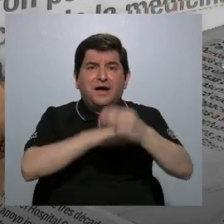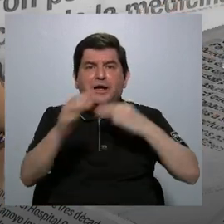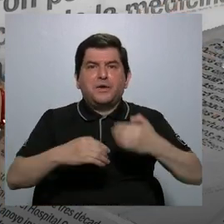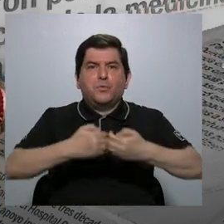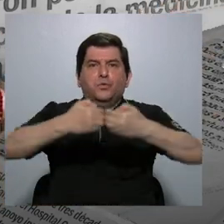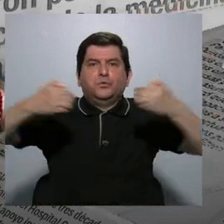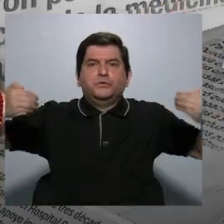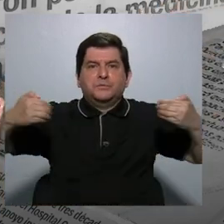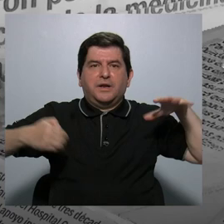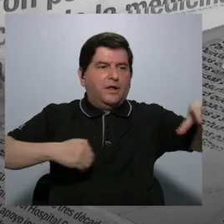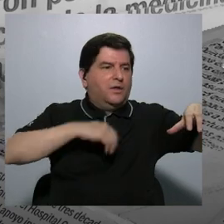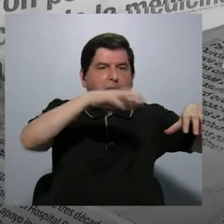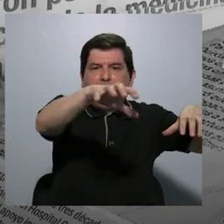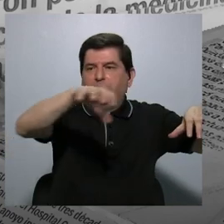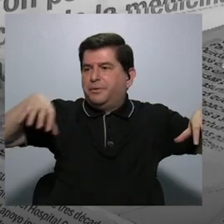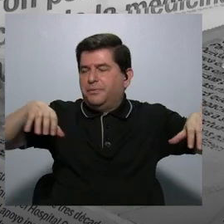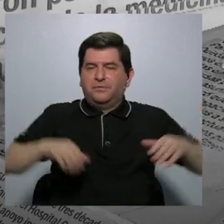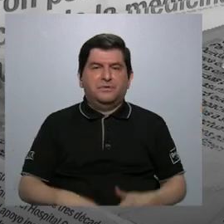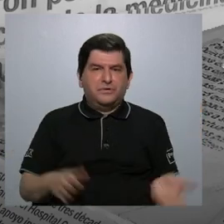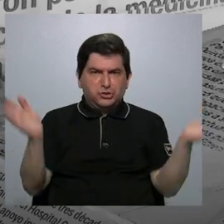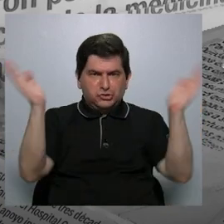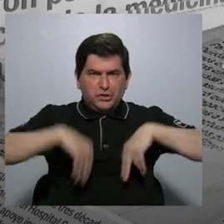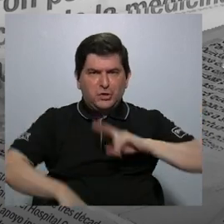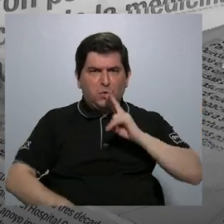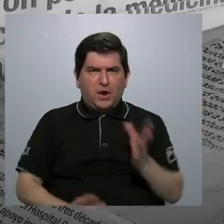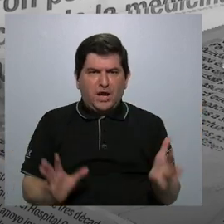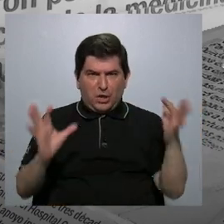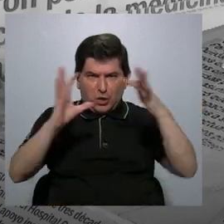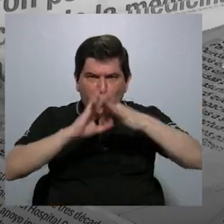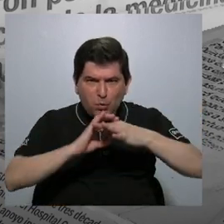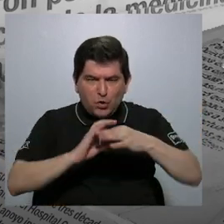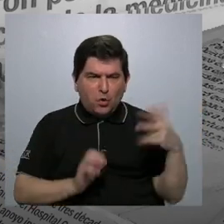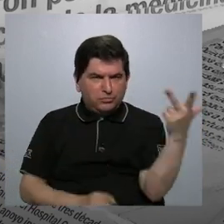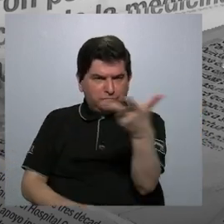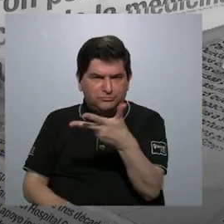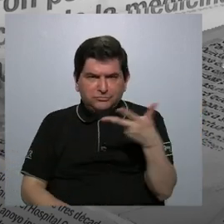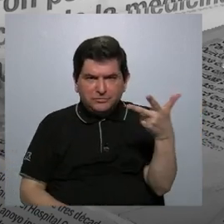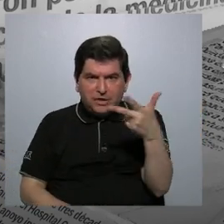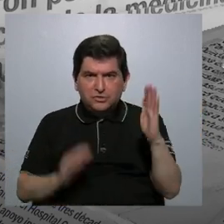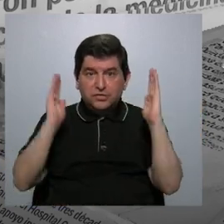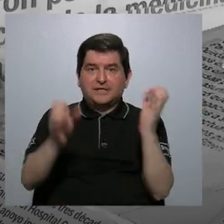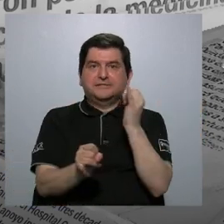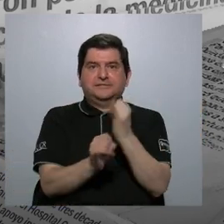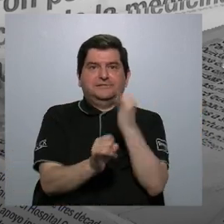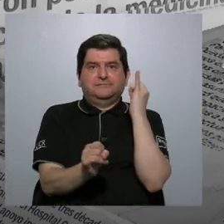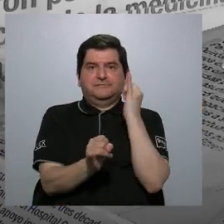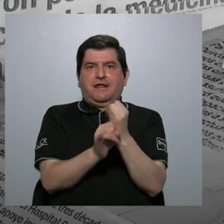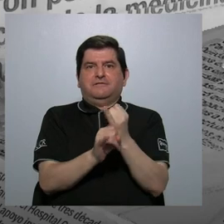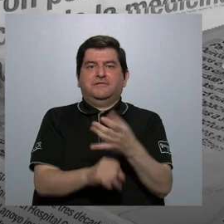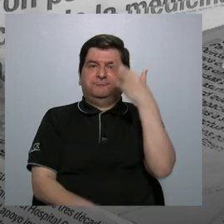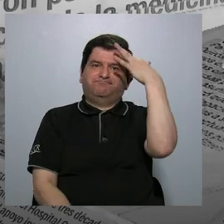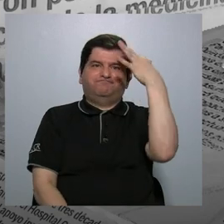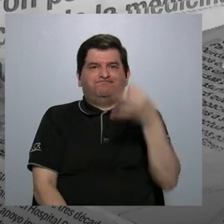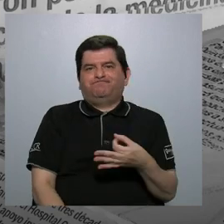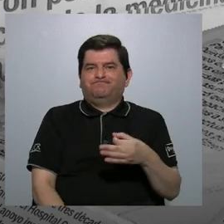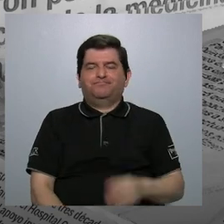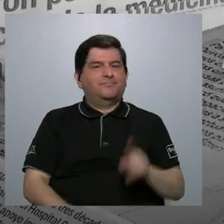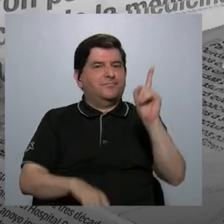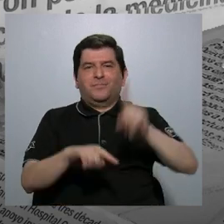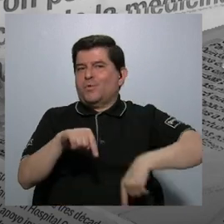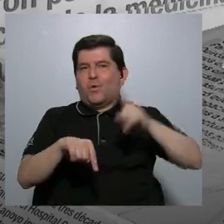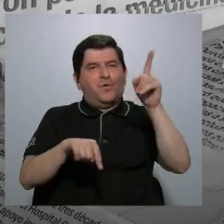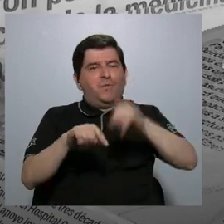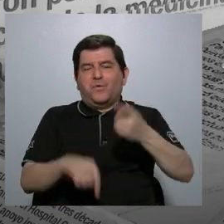apartes, hasta que no exista una verdadera integración de esas tres grandes instituciones, creemos que no vamos a